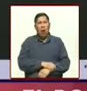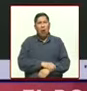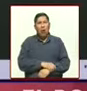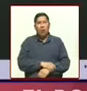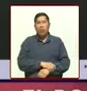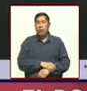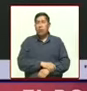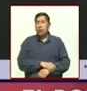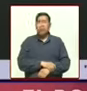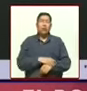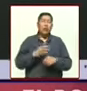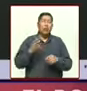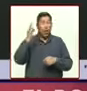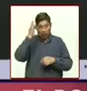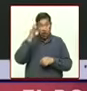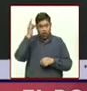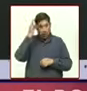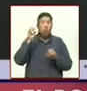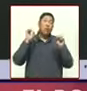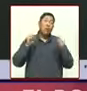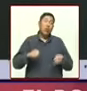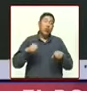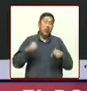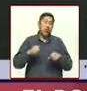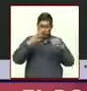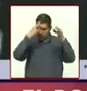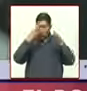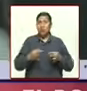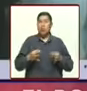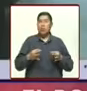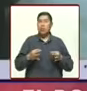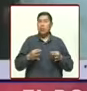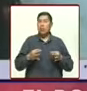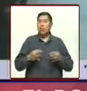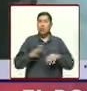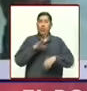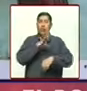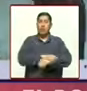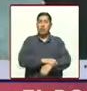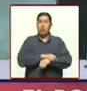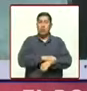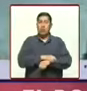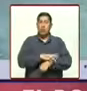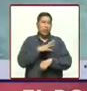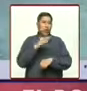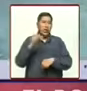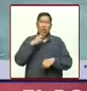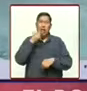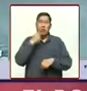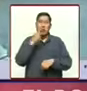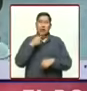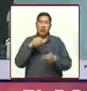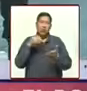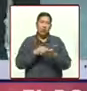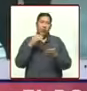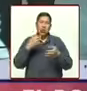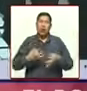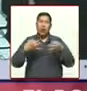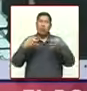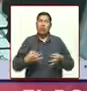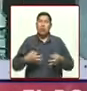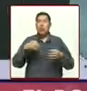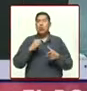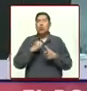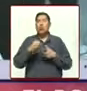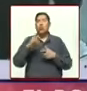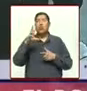no? Claro, el fiscal podía haber tomado la determinación de aprehenderlo y señalar una imputación formal o